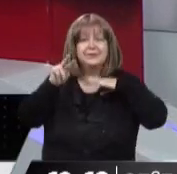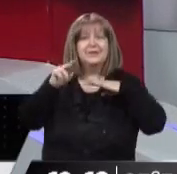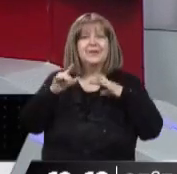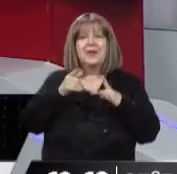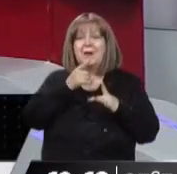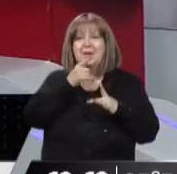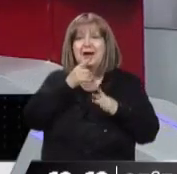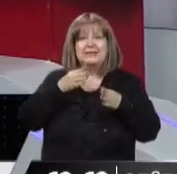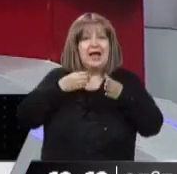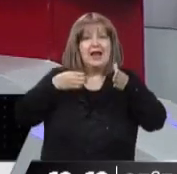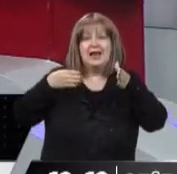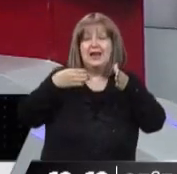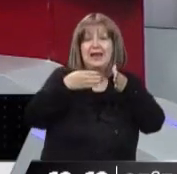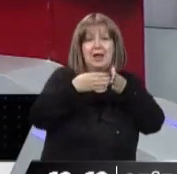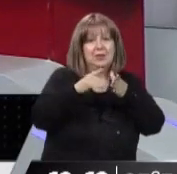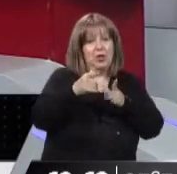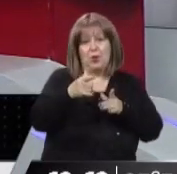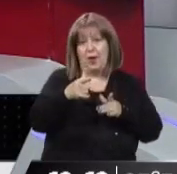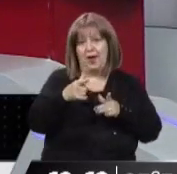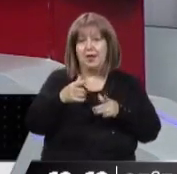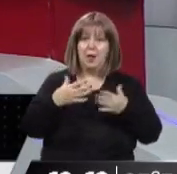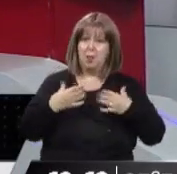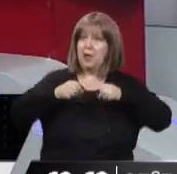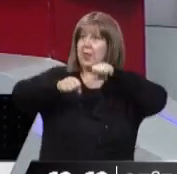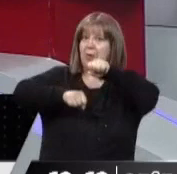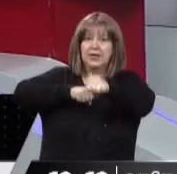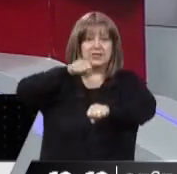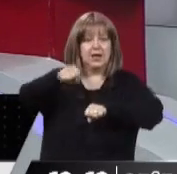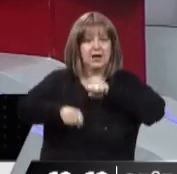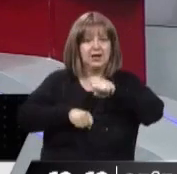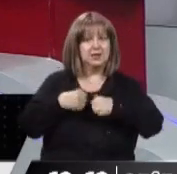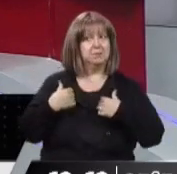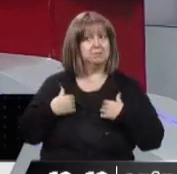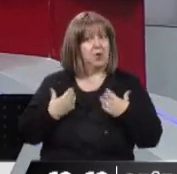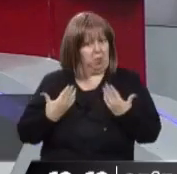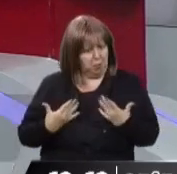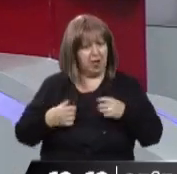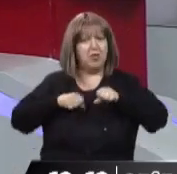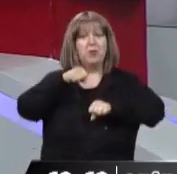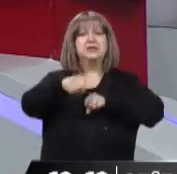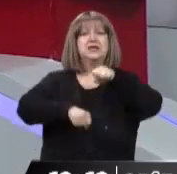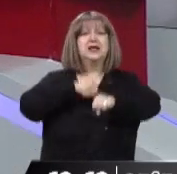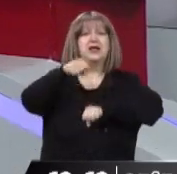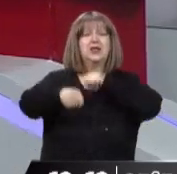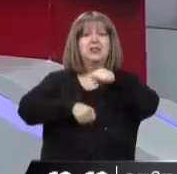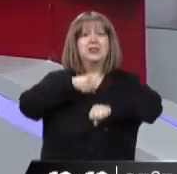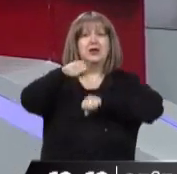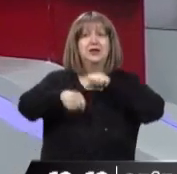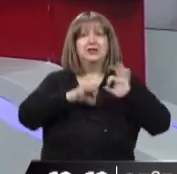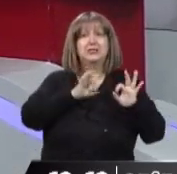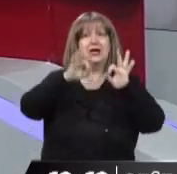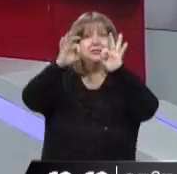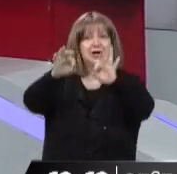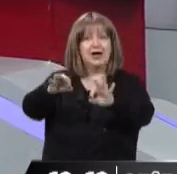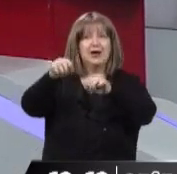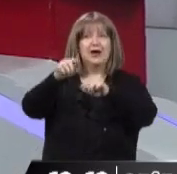te genera un límite, que hasta en bicicleta puedes llegar. Hay gente que no entiende de límites, eso también hay que decirlo. Claro. Tenemos esta gente que ha llegado en bicicleta